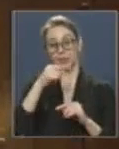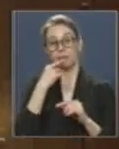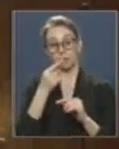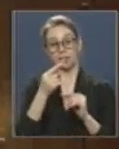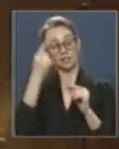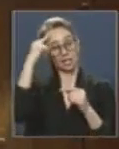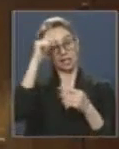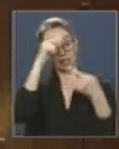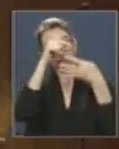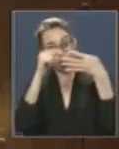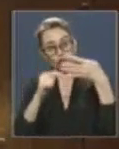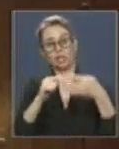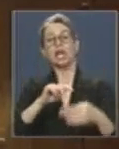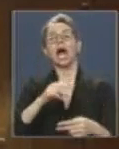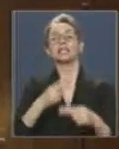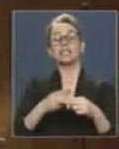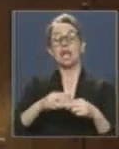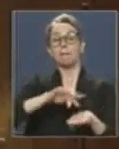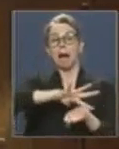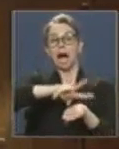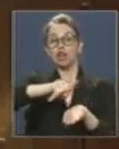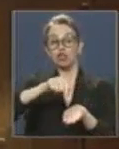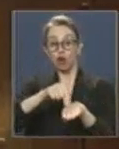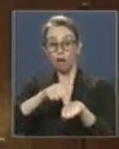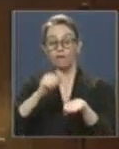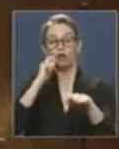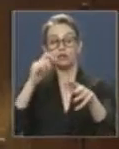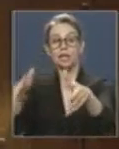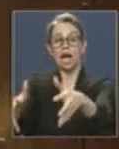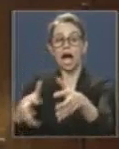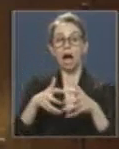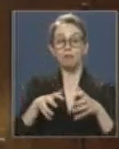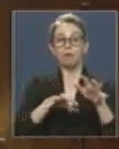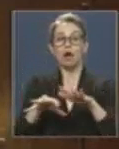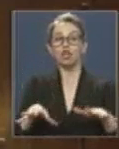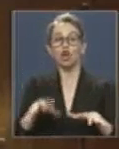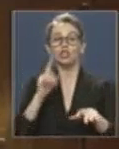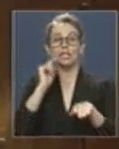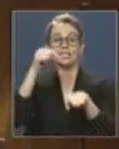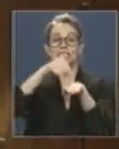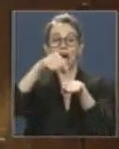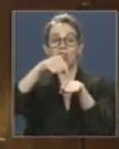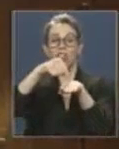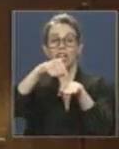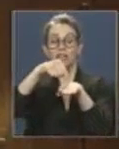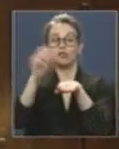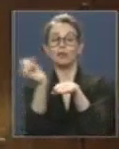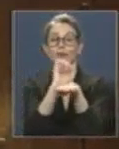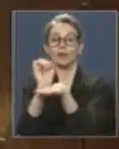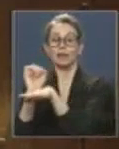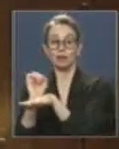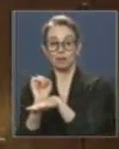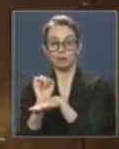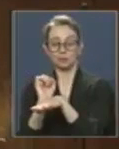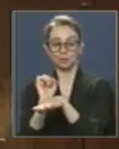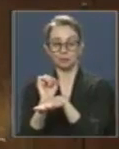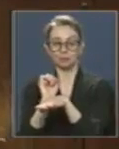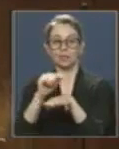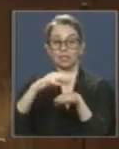de las hipótesis de robo de dicha norma la apropiación de los bienes que se encuentren al interior de los vehículos